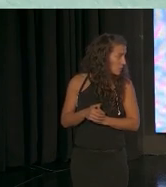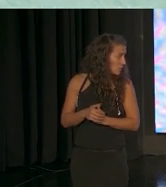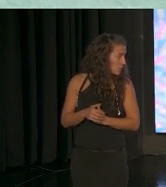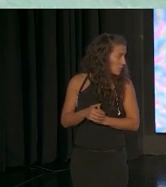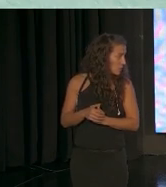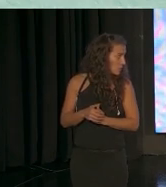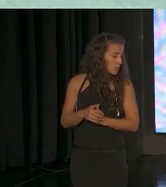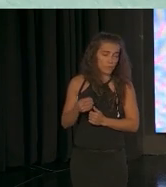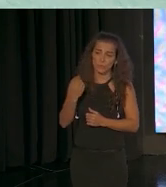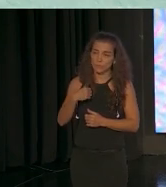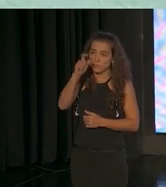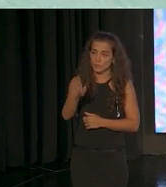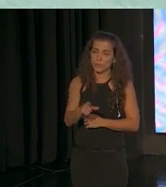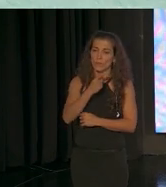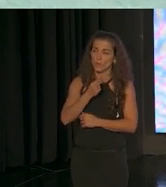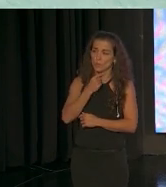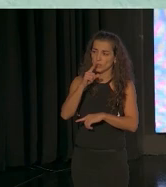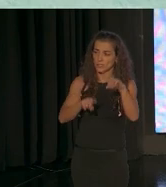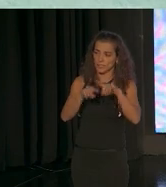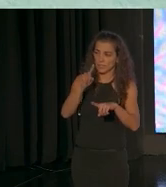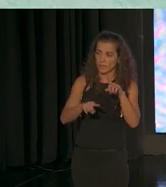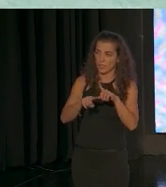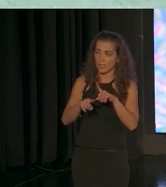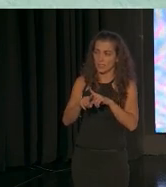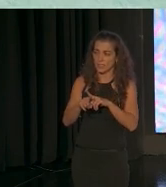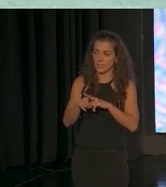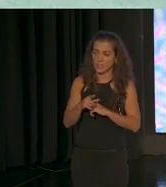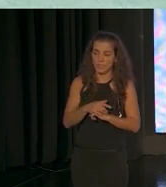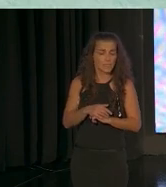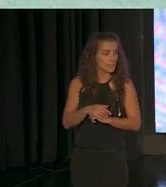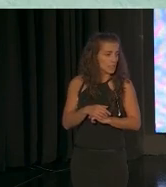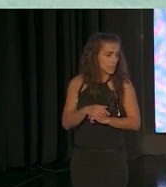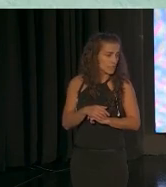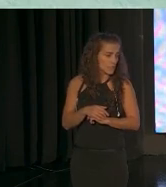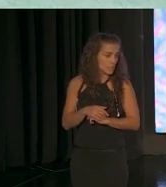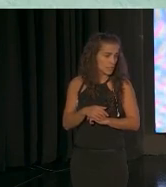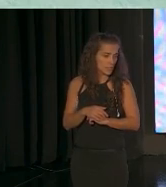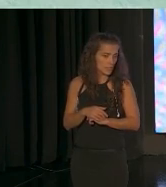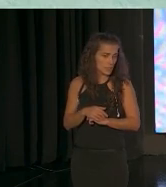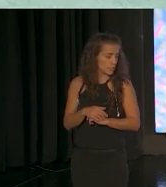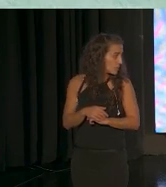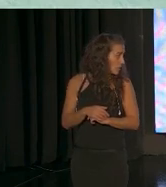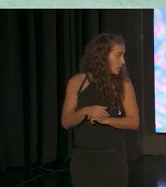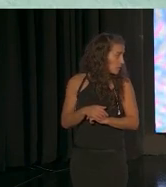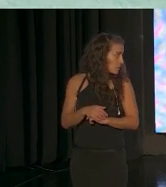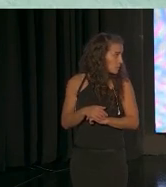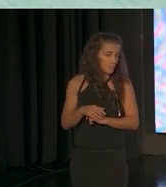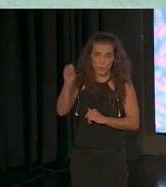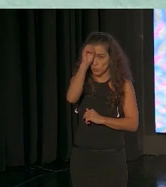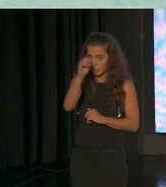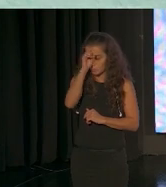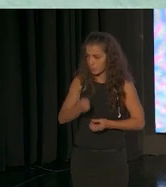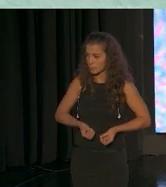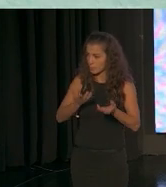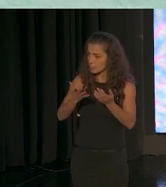Permítame citar a un humorista, pero a veces también la reflexión está en las cosas más sencillas y más cotidianas. En los